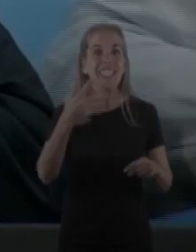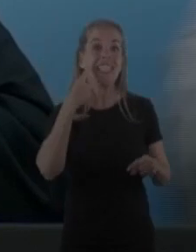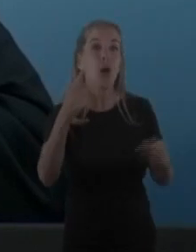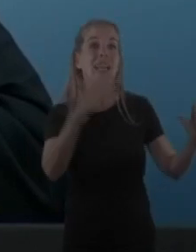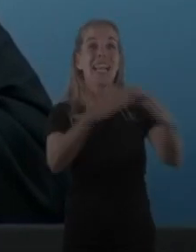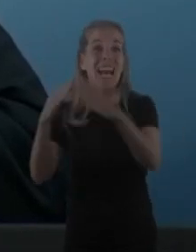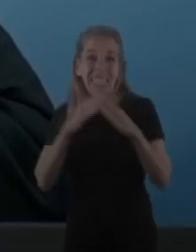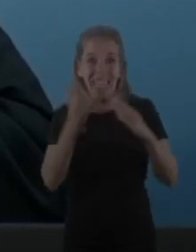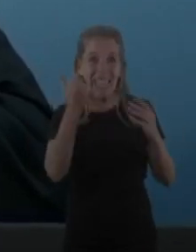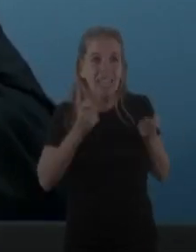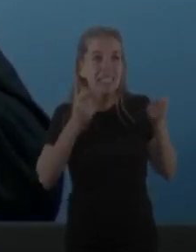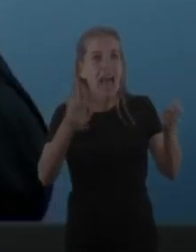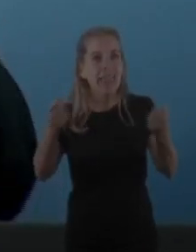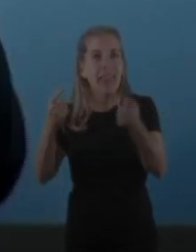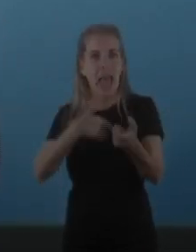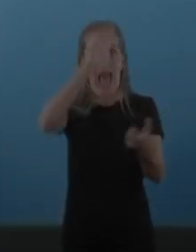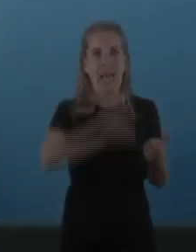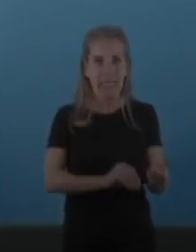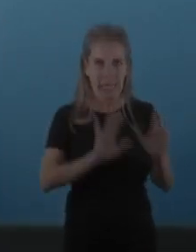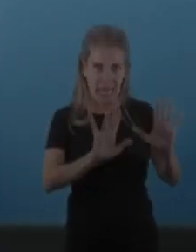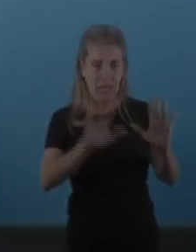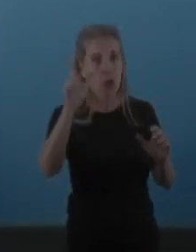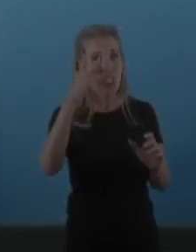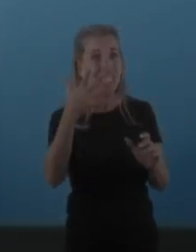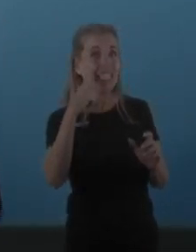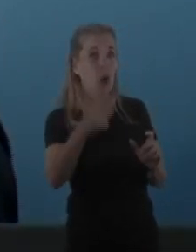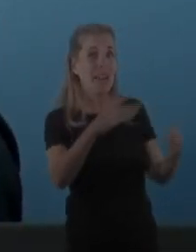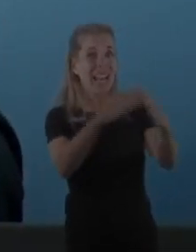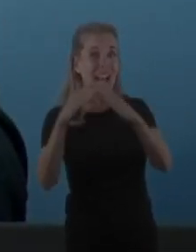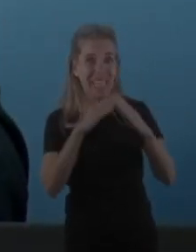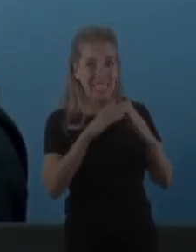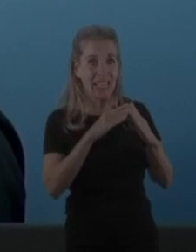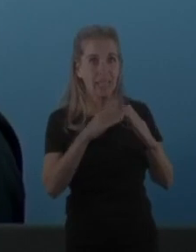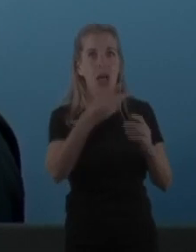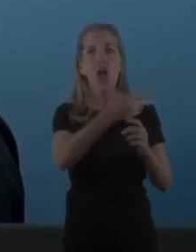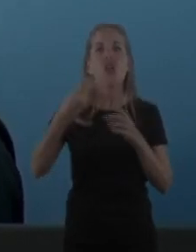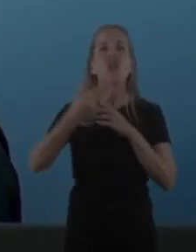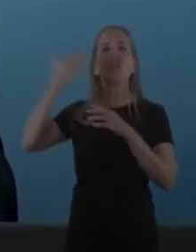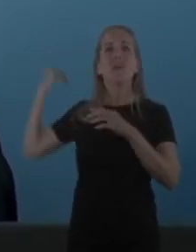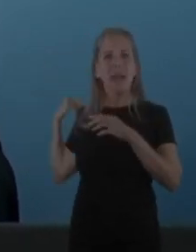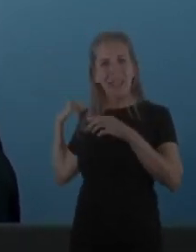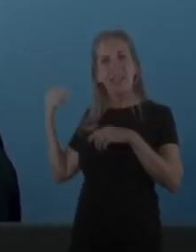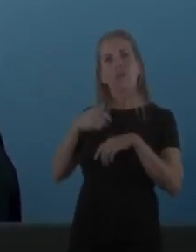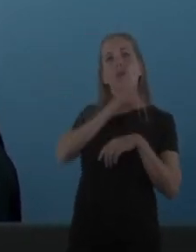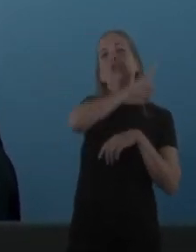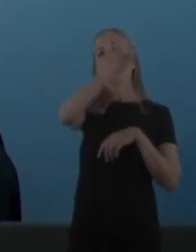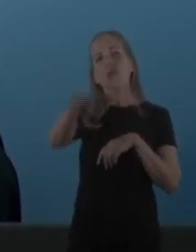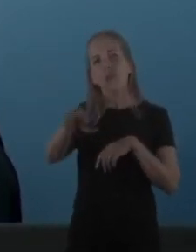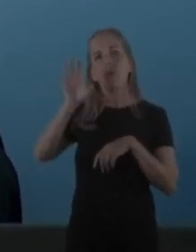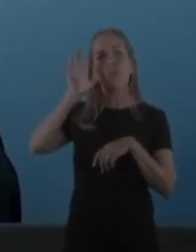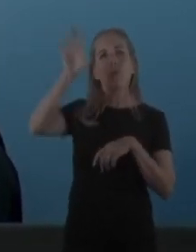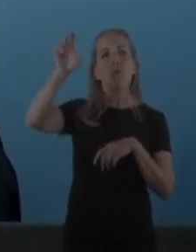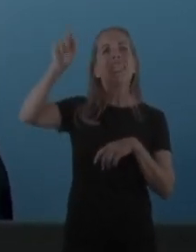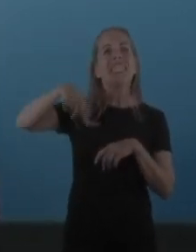casas en todo el país. 85.000 casas. Hace dos semanas atrás estuve en el